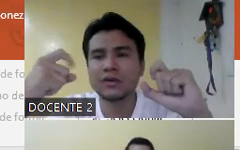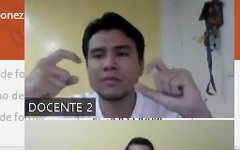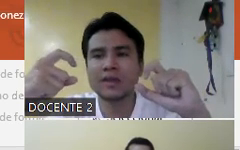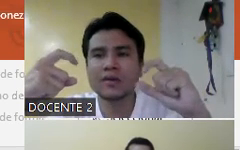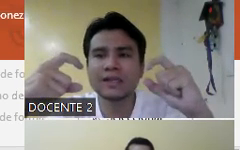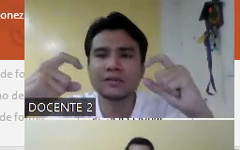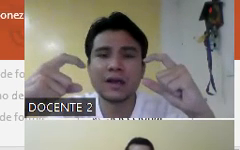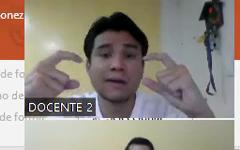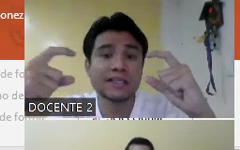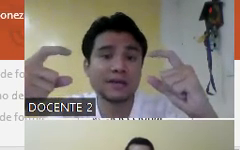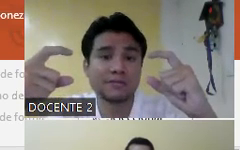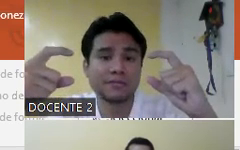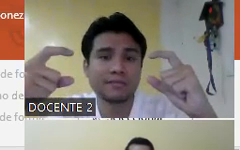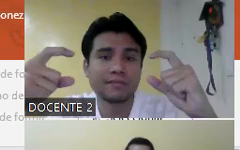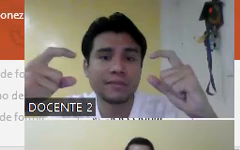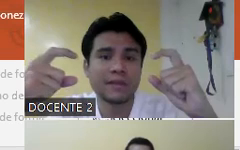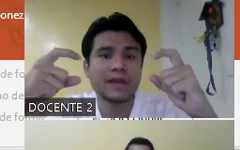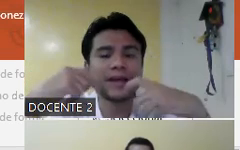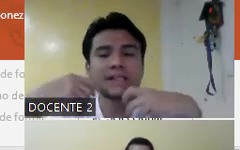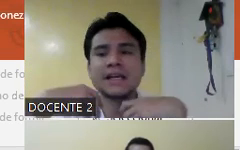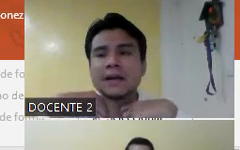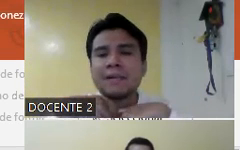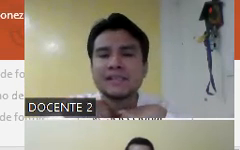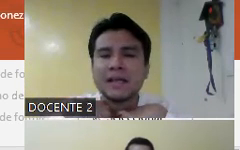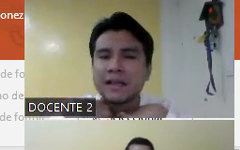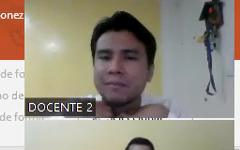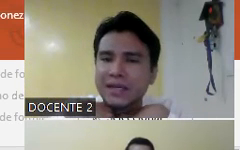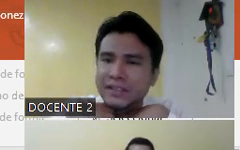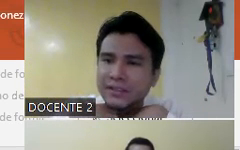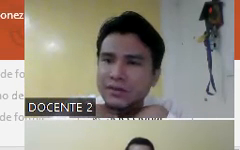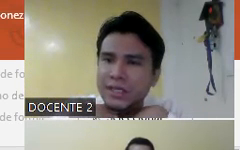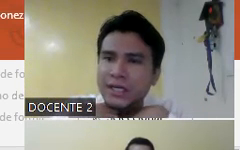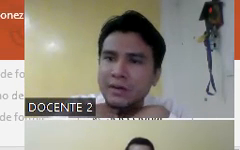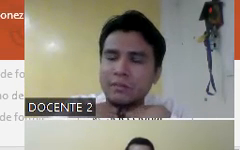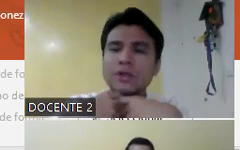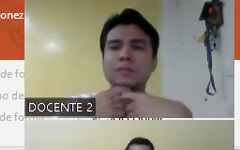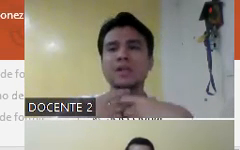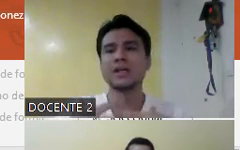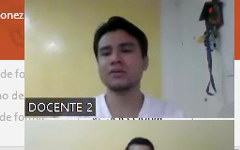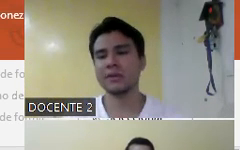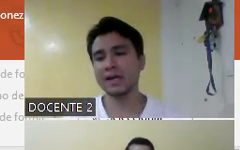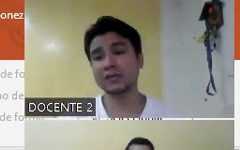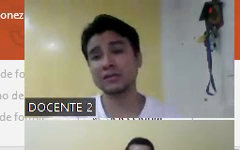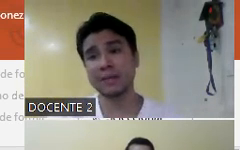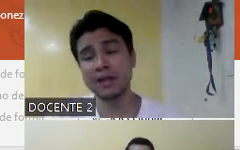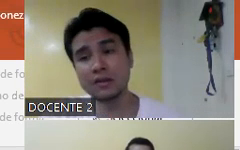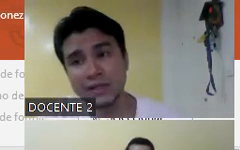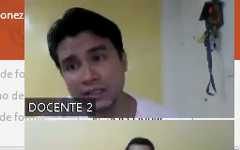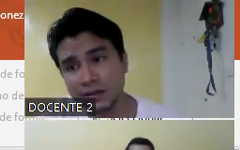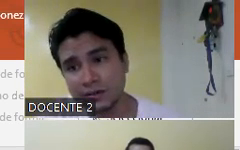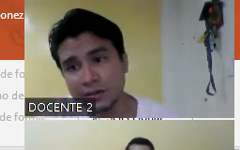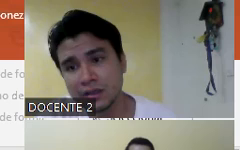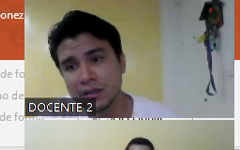vacío, sino medio vaso de agua lleno. Es la capacidad de percepción mía, porque puede que yo vea que eso está